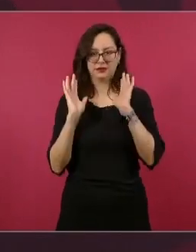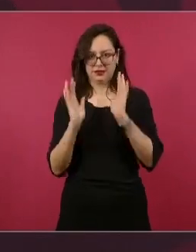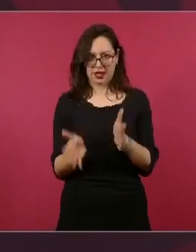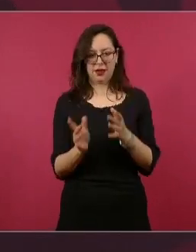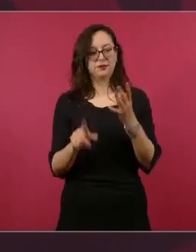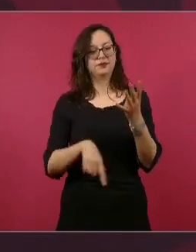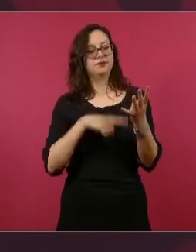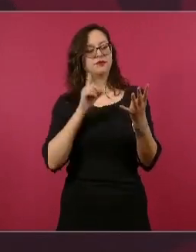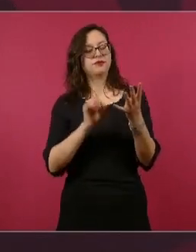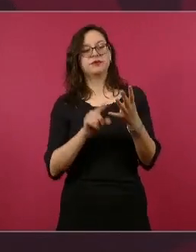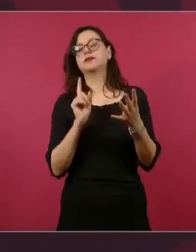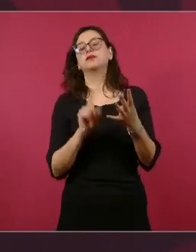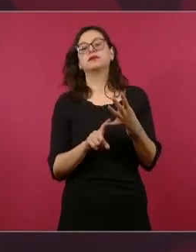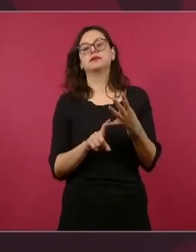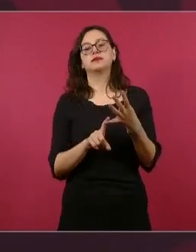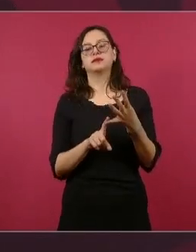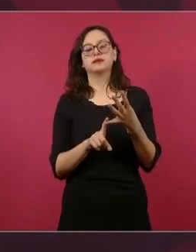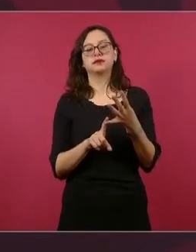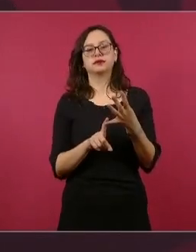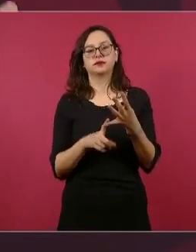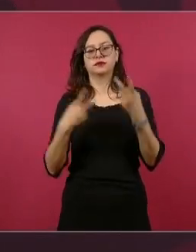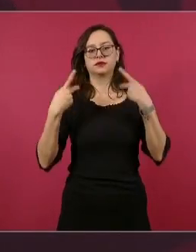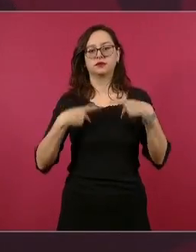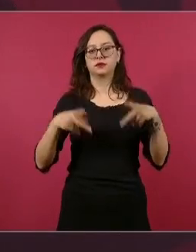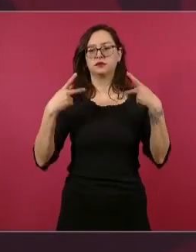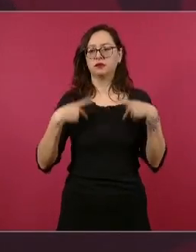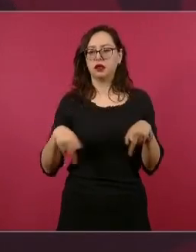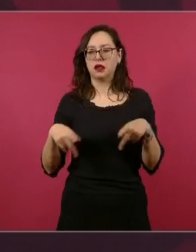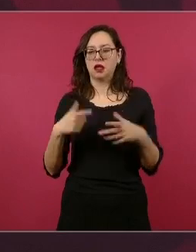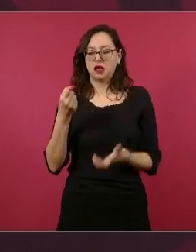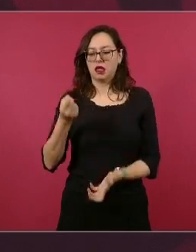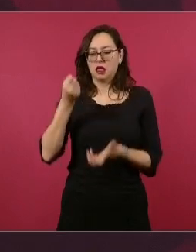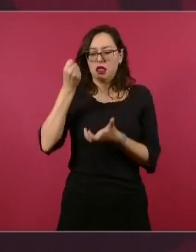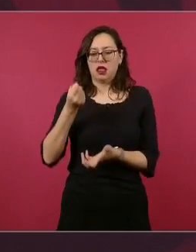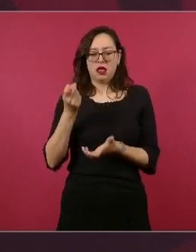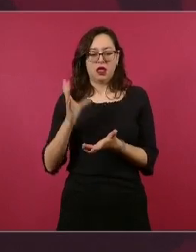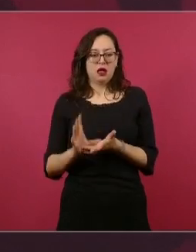de que el apoyo le llegue directo a la gente